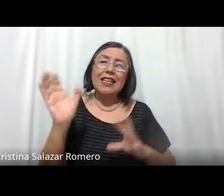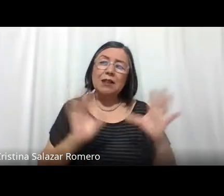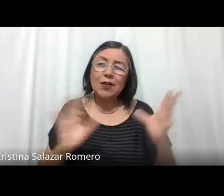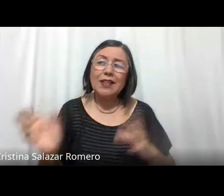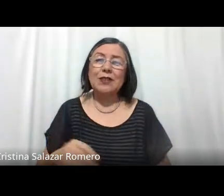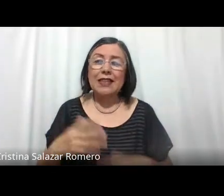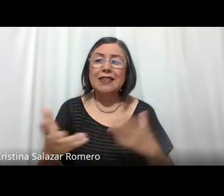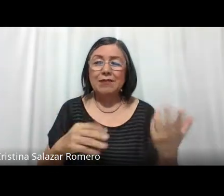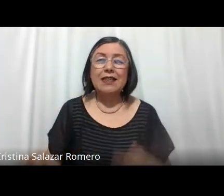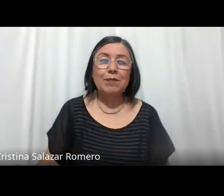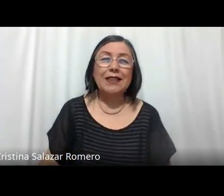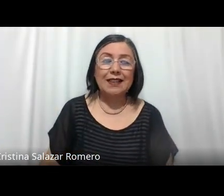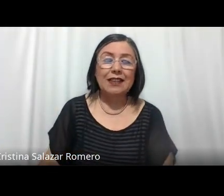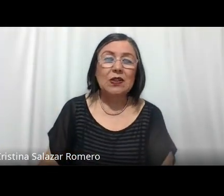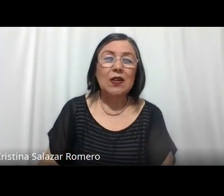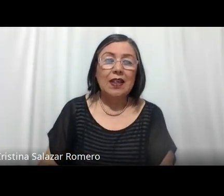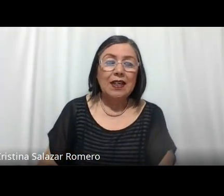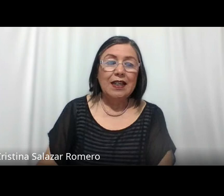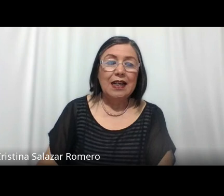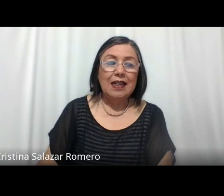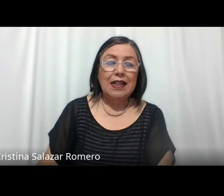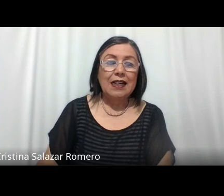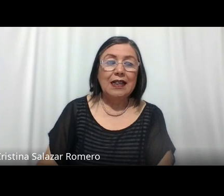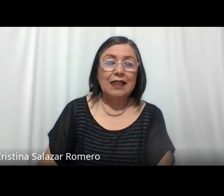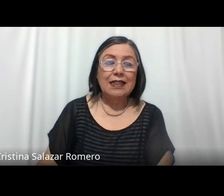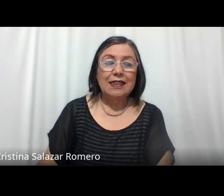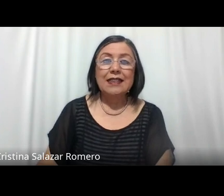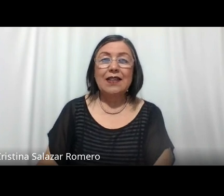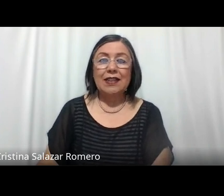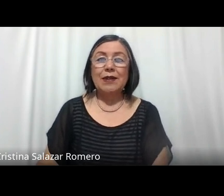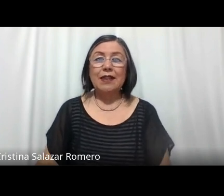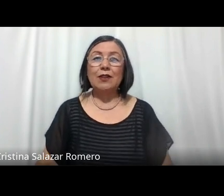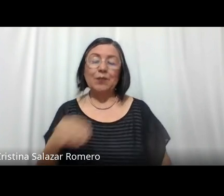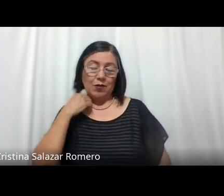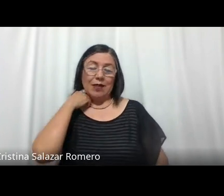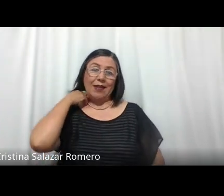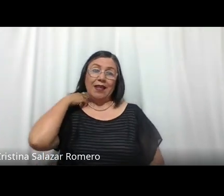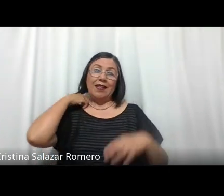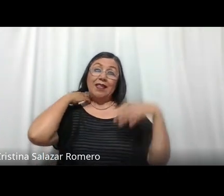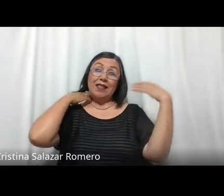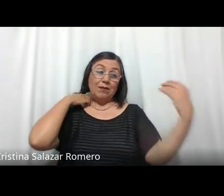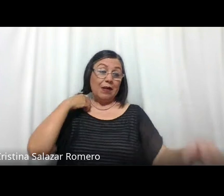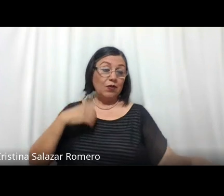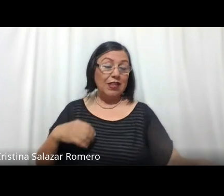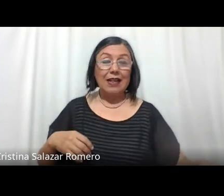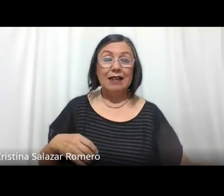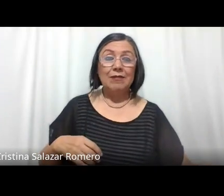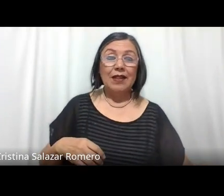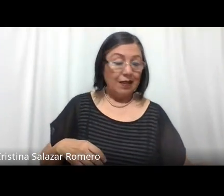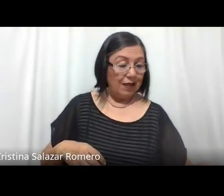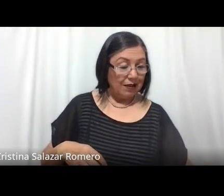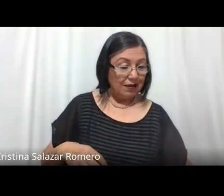Entonces ahí pueden ustedes también ir practicando las señas que van aprendiendo. Muy bien. Y vamos